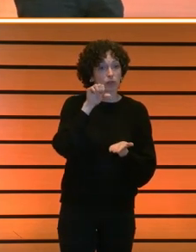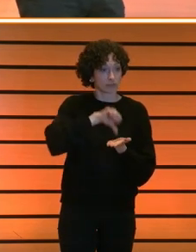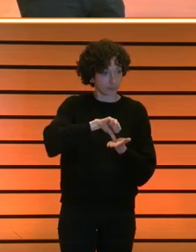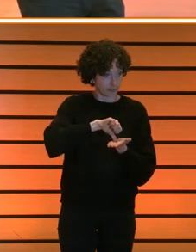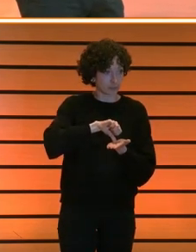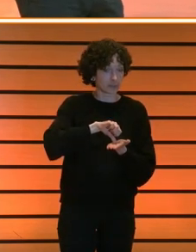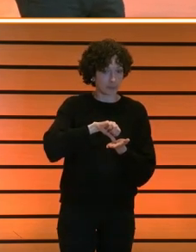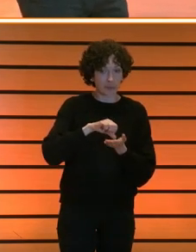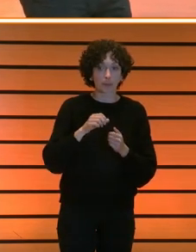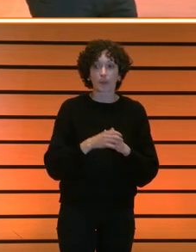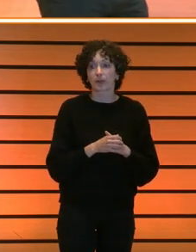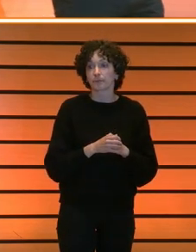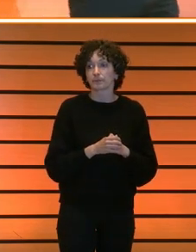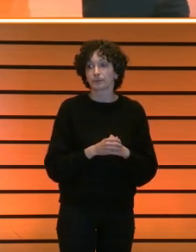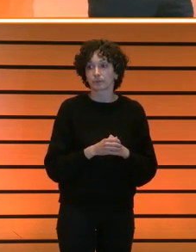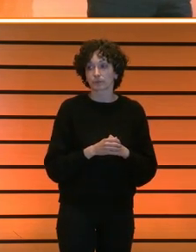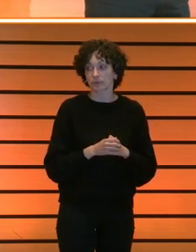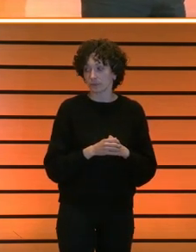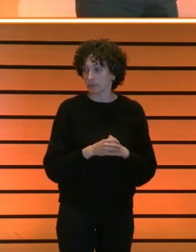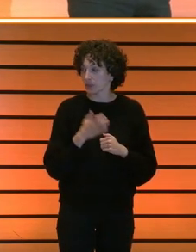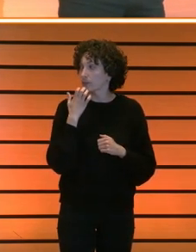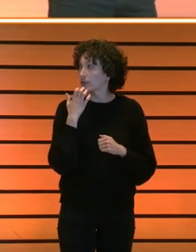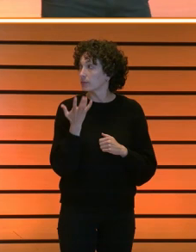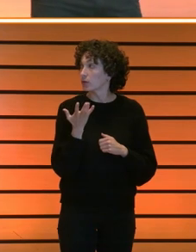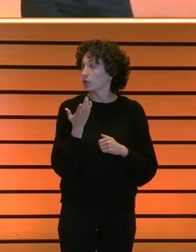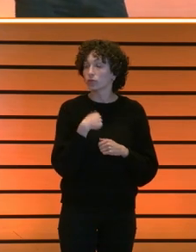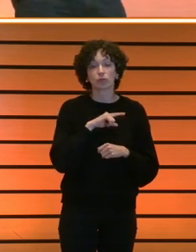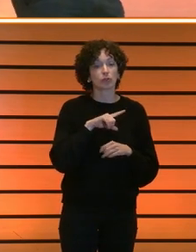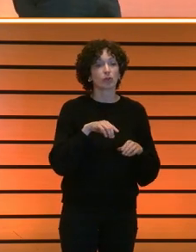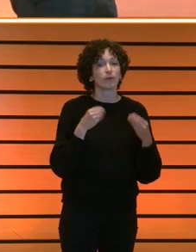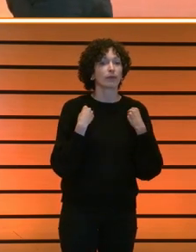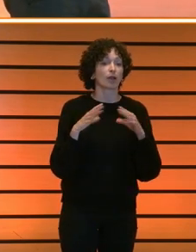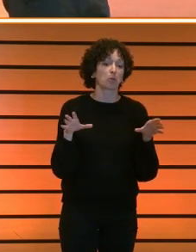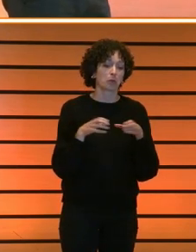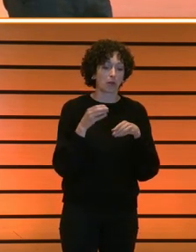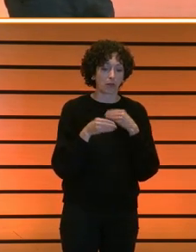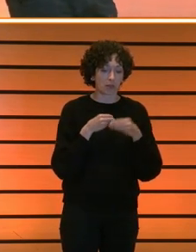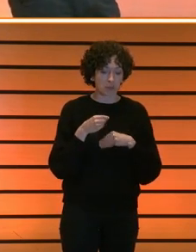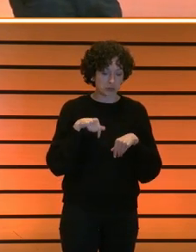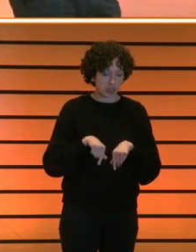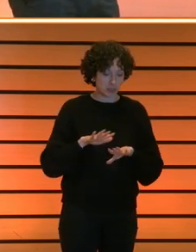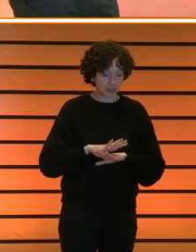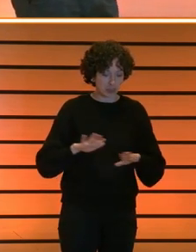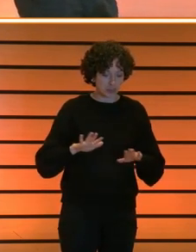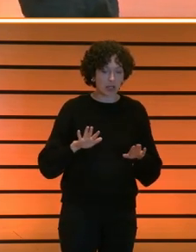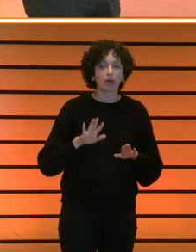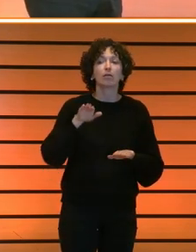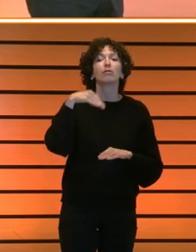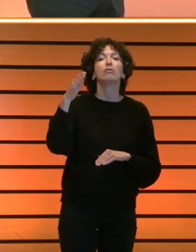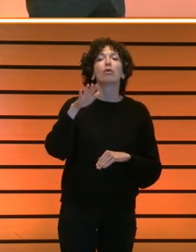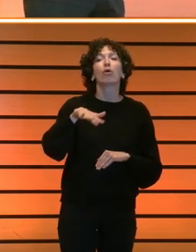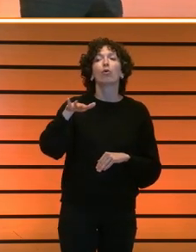trazabilidad de incidencia no puede ser que como hacemos vida comunitaria no sabemos lo que ha pasado no tenemos que saber lo que ha pasado